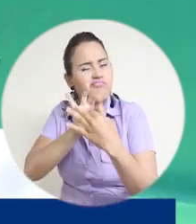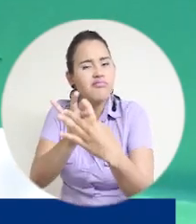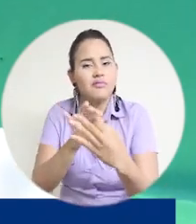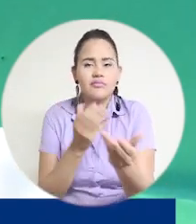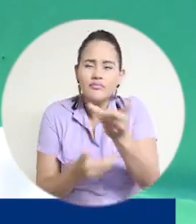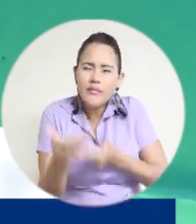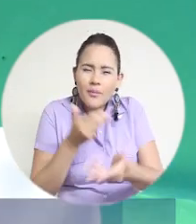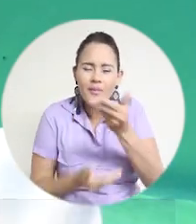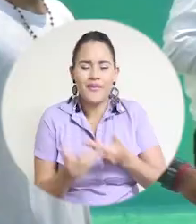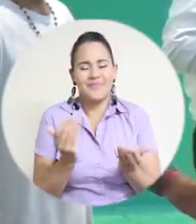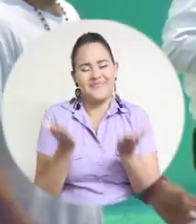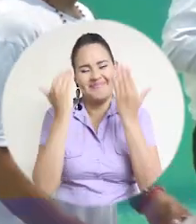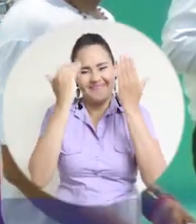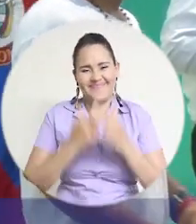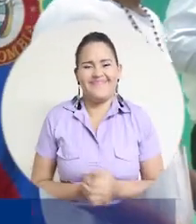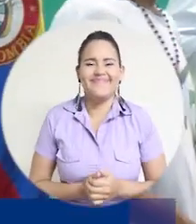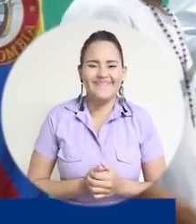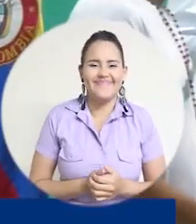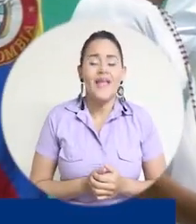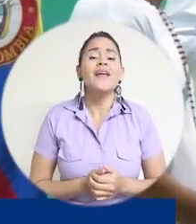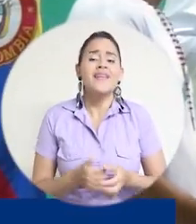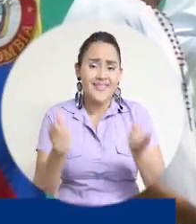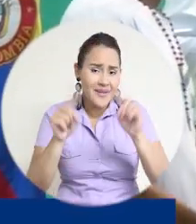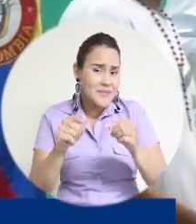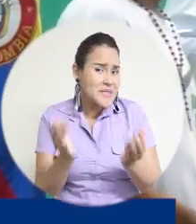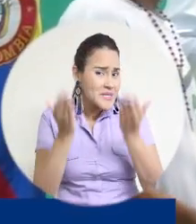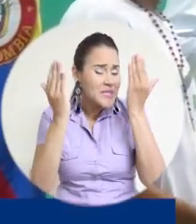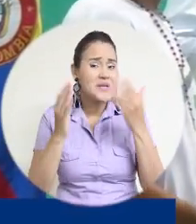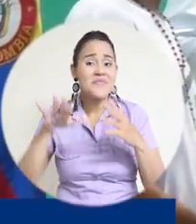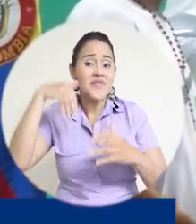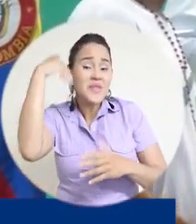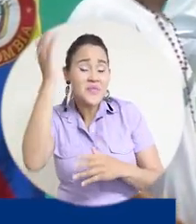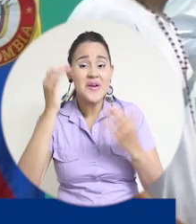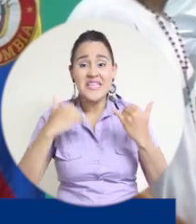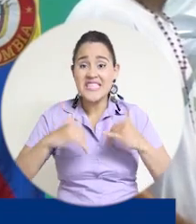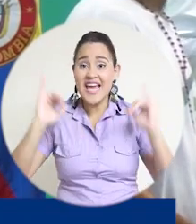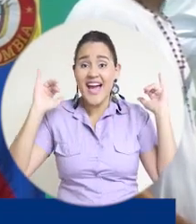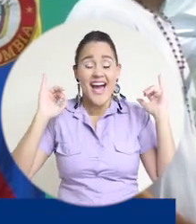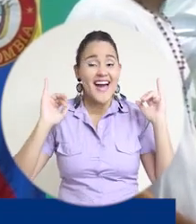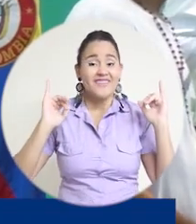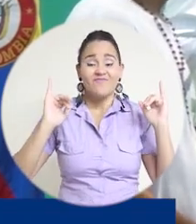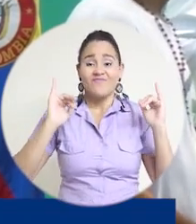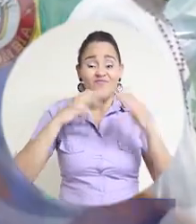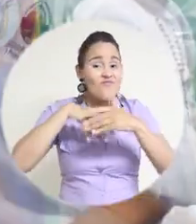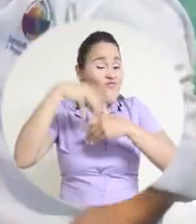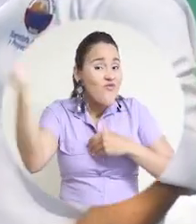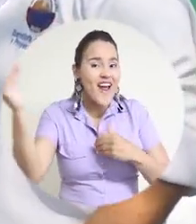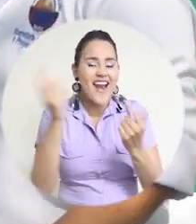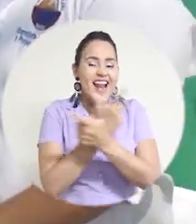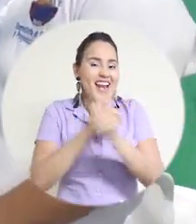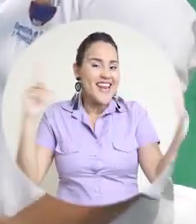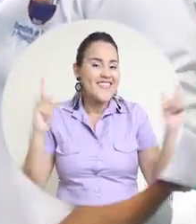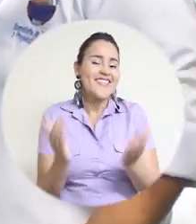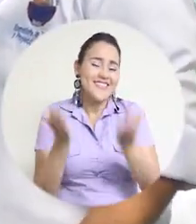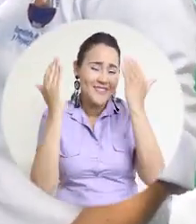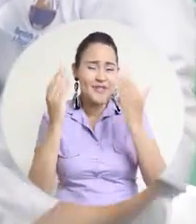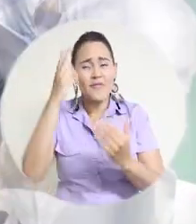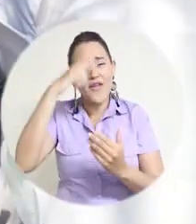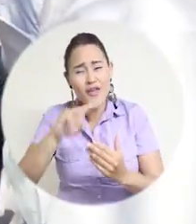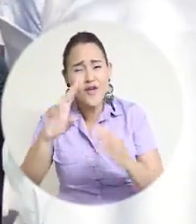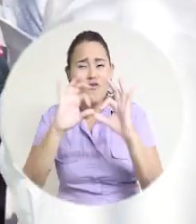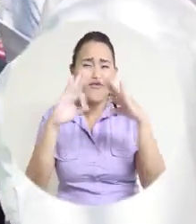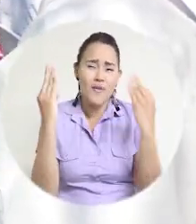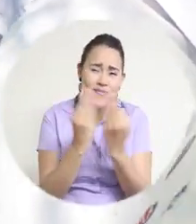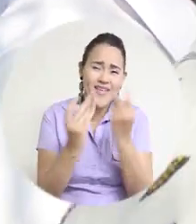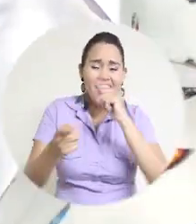hay una interacción mutua. Pero también nos sirve para cuando salgamos de pronto ejercer esto sobre nuestros hijos, amigos, otros familiares.